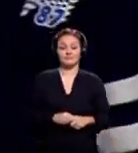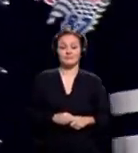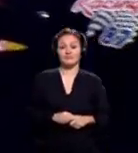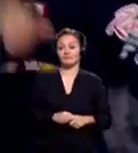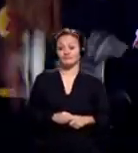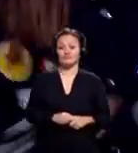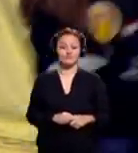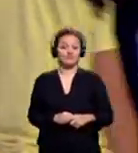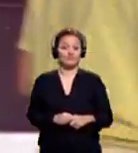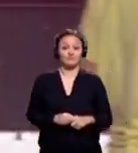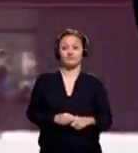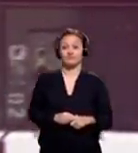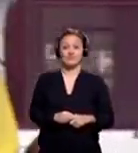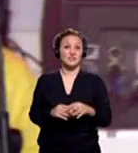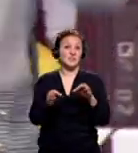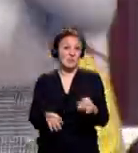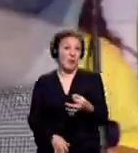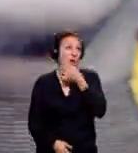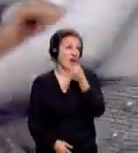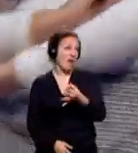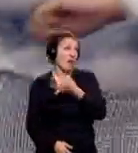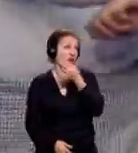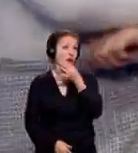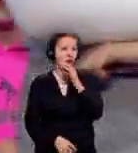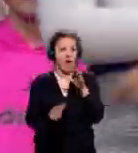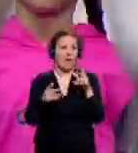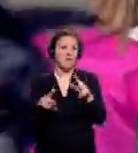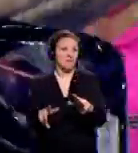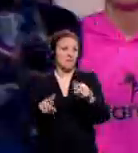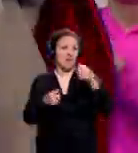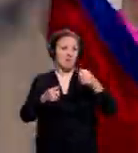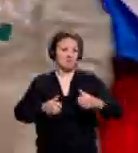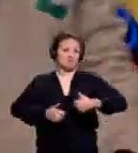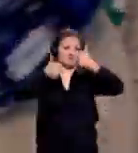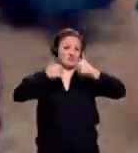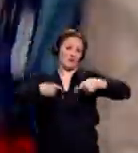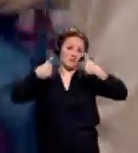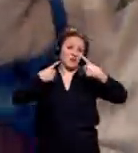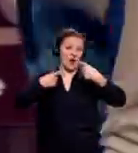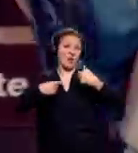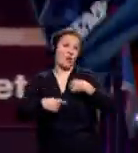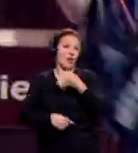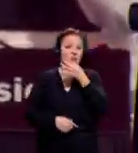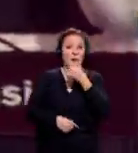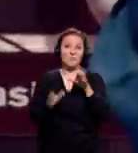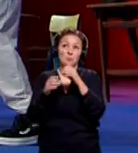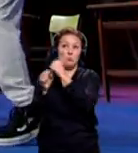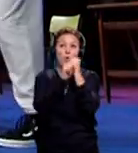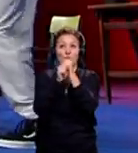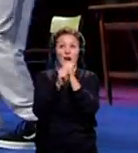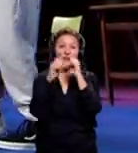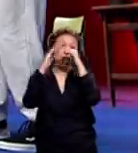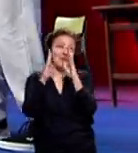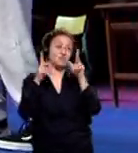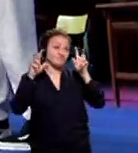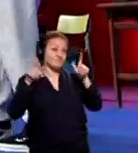Siempre con el mismo pari, que final de murga, el mismo berrinche. El murguero viéndolo en casa y los canariones tienen